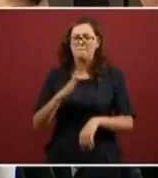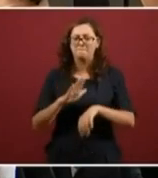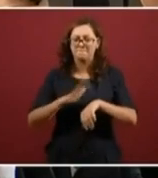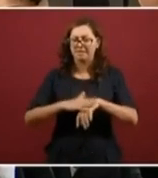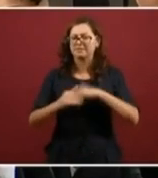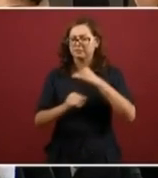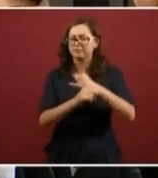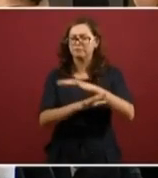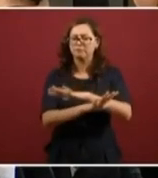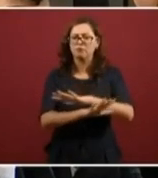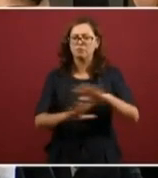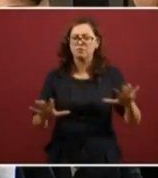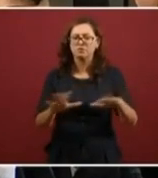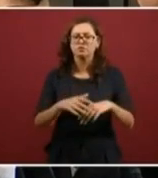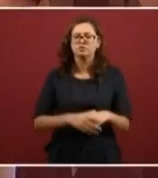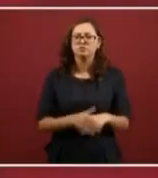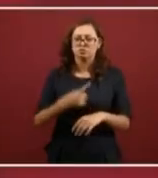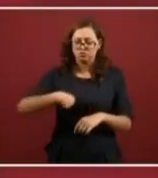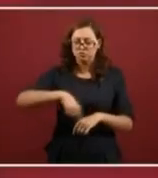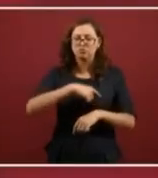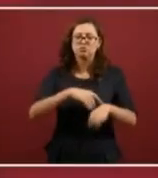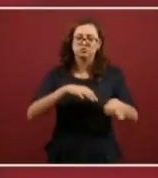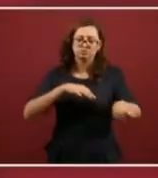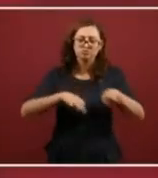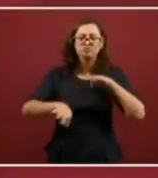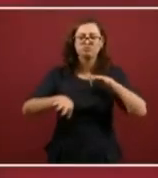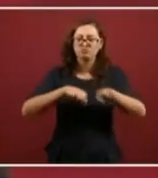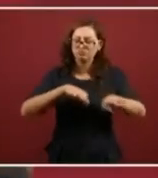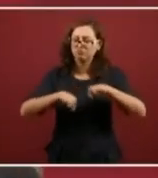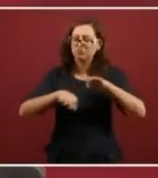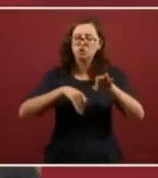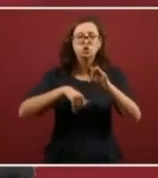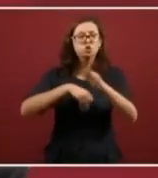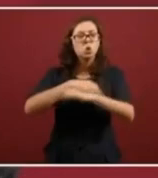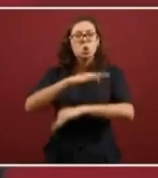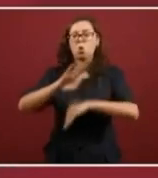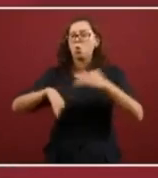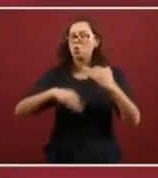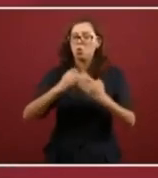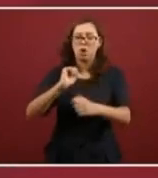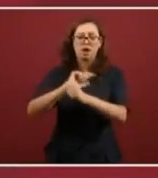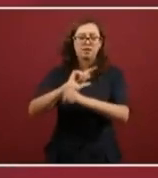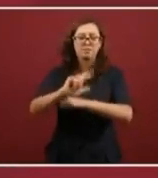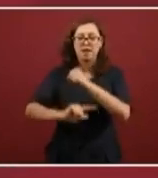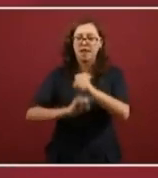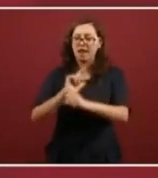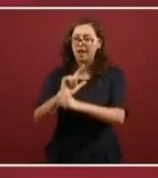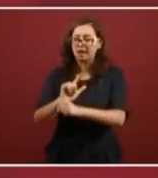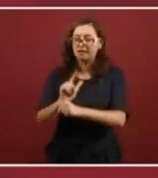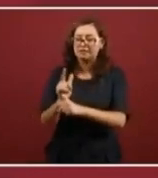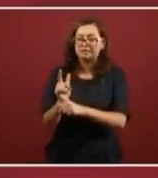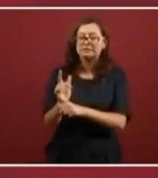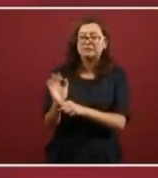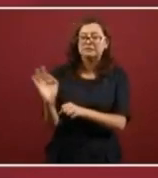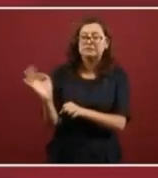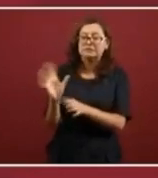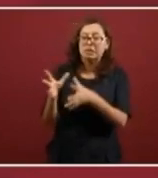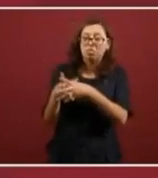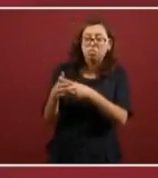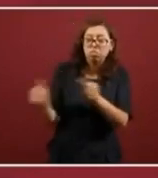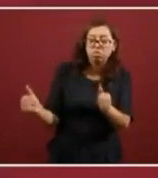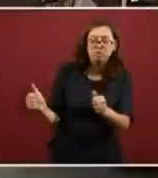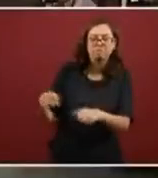trabajando para proteger todas las especies en peligro de extinción en el